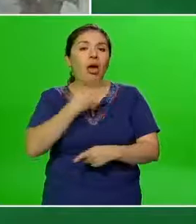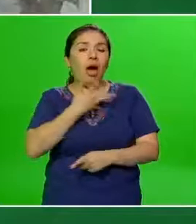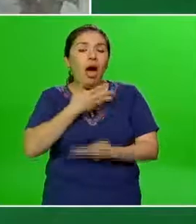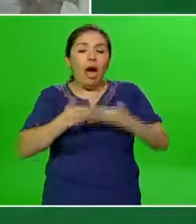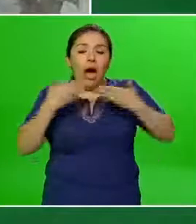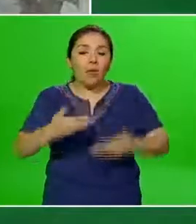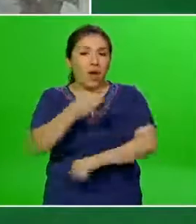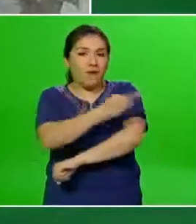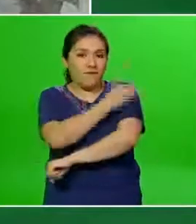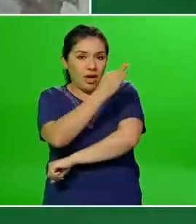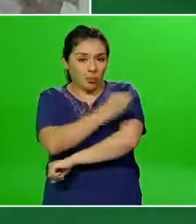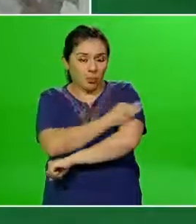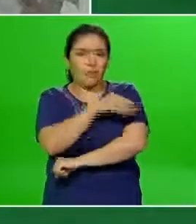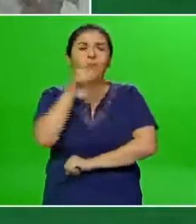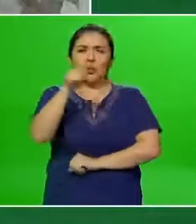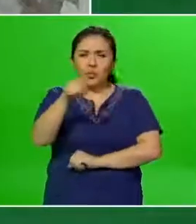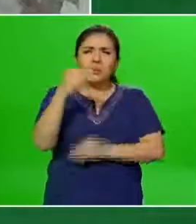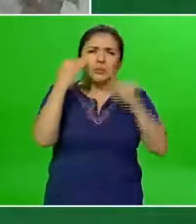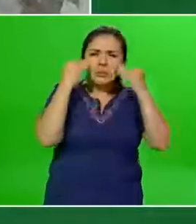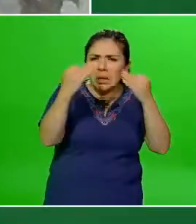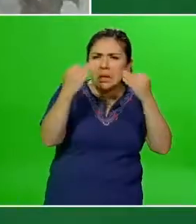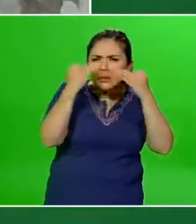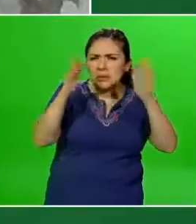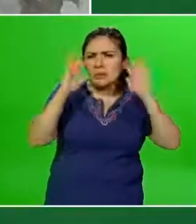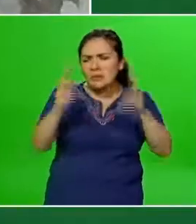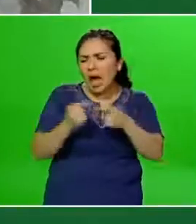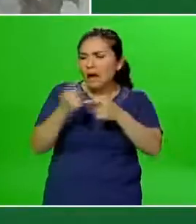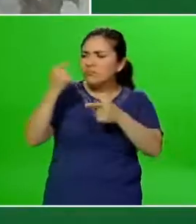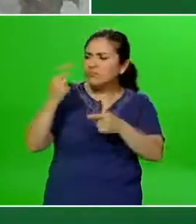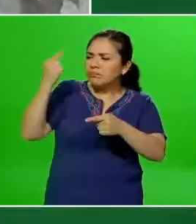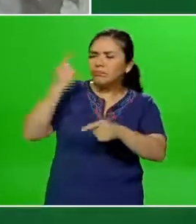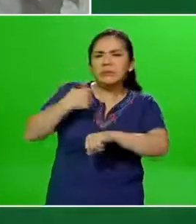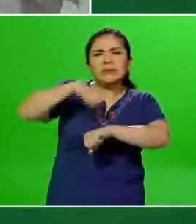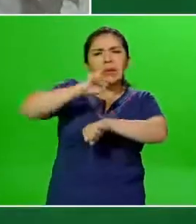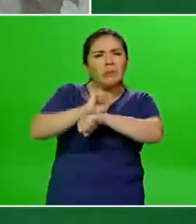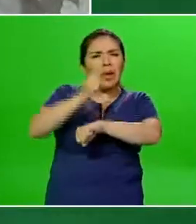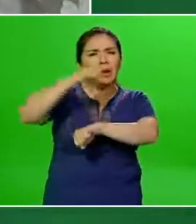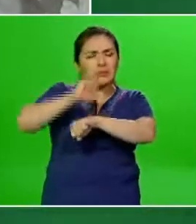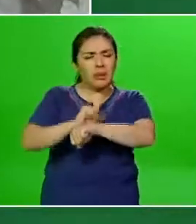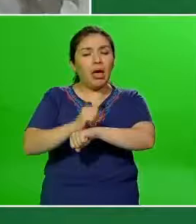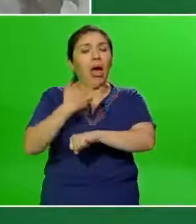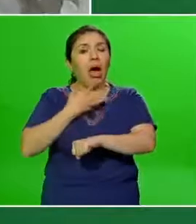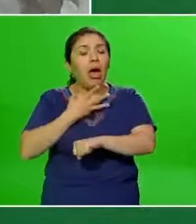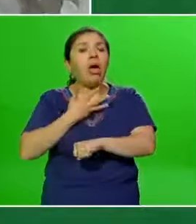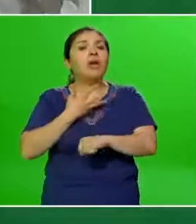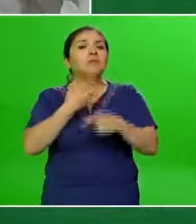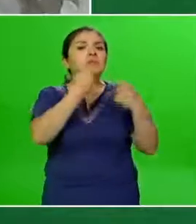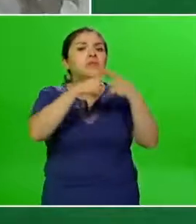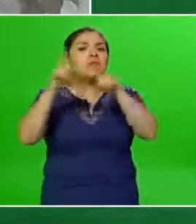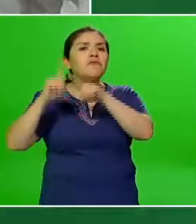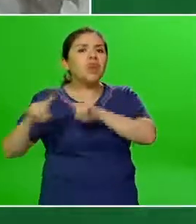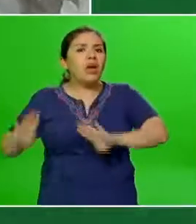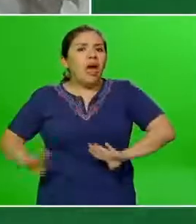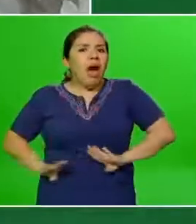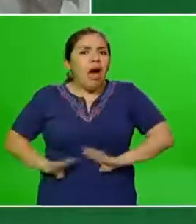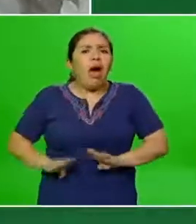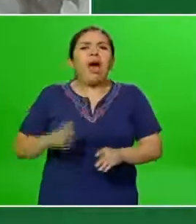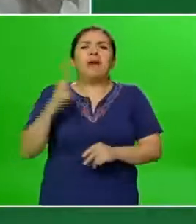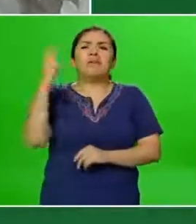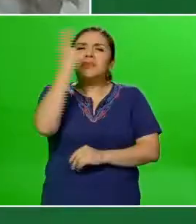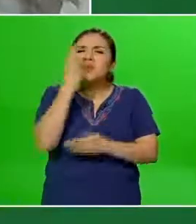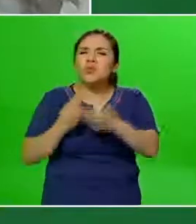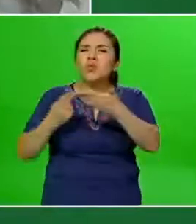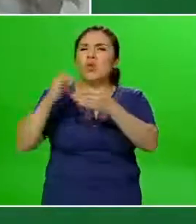la vacuna. Como ustedes han sido testigos a lo largo de las últimas semanas, se han incorporado diferentes elementos